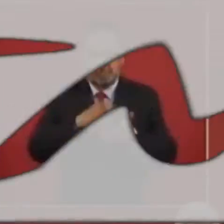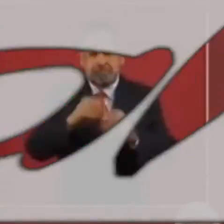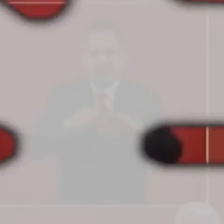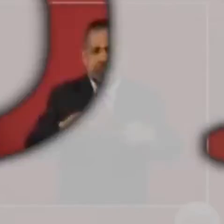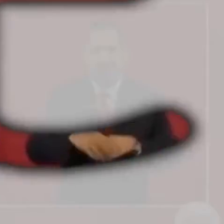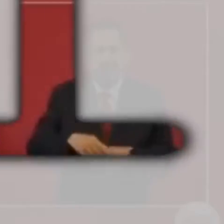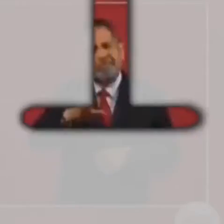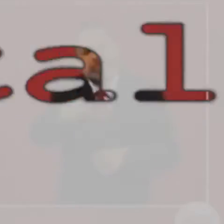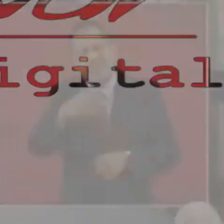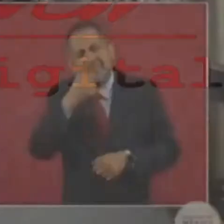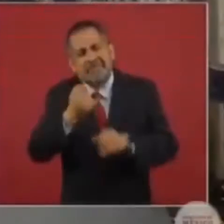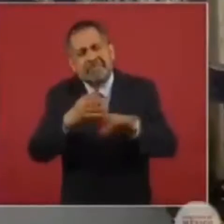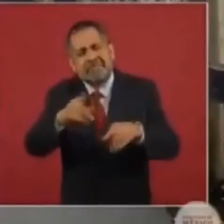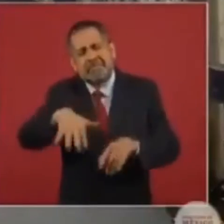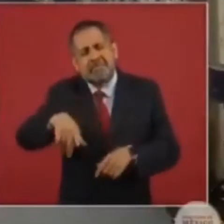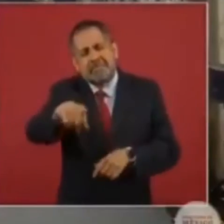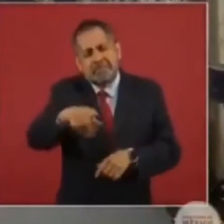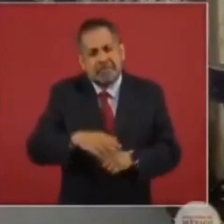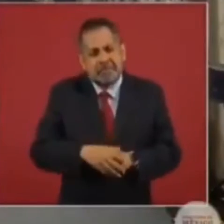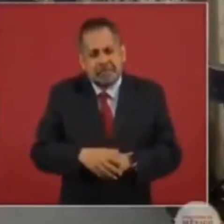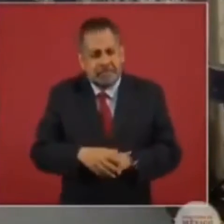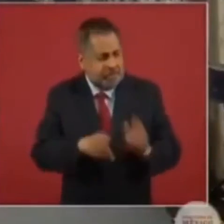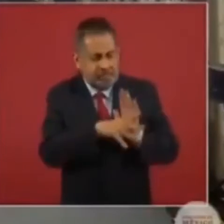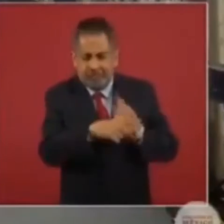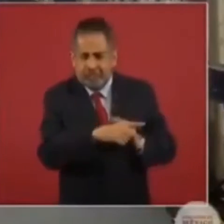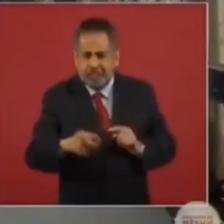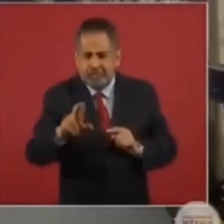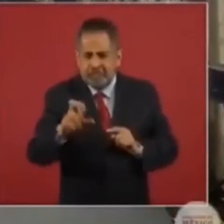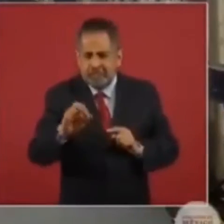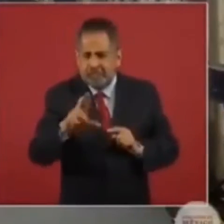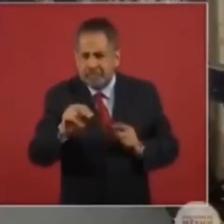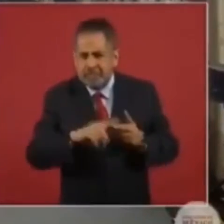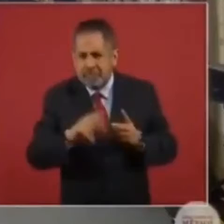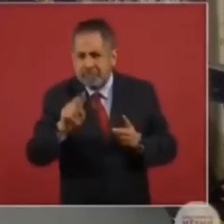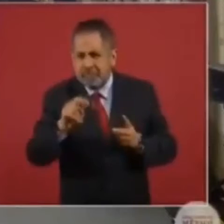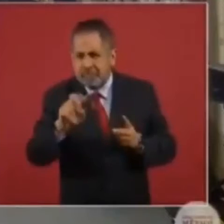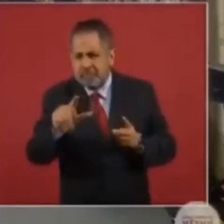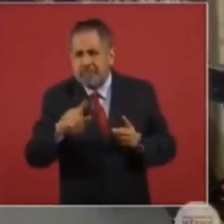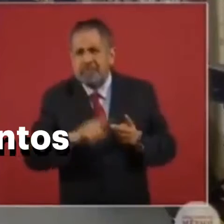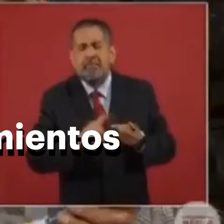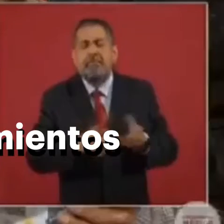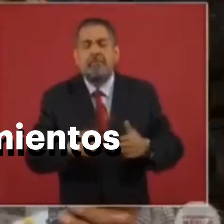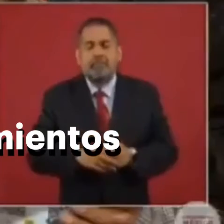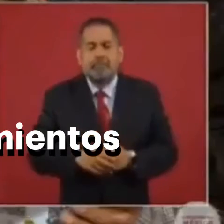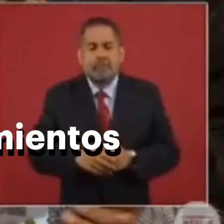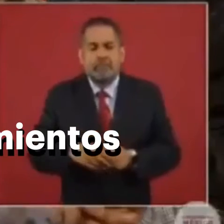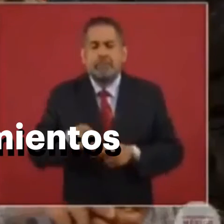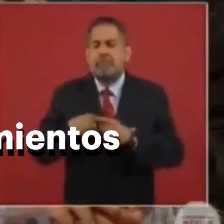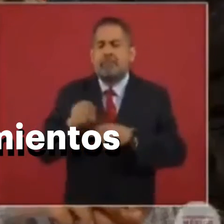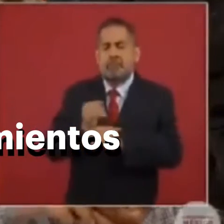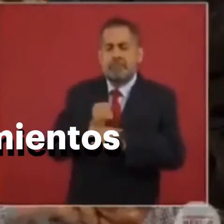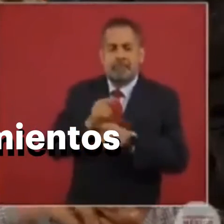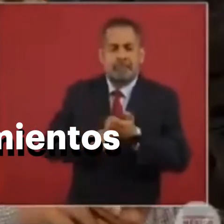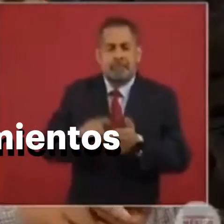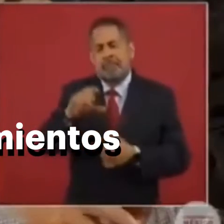¿Y en dónde salió esta información? ¿No será que fue en el Reforma, en el Universal? ¿Dónde? Fue una investigación de